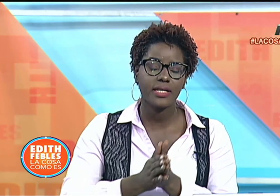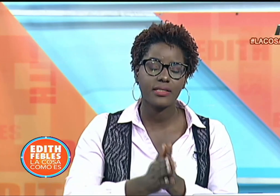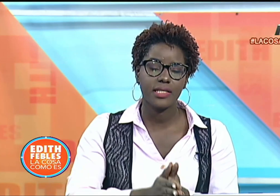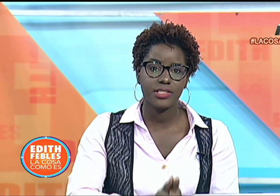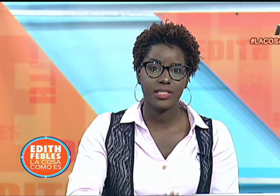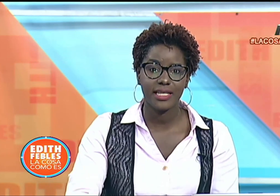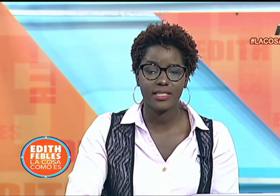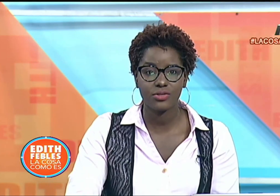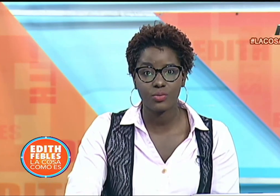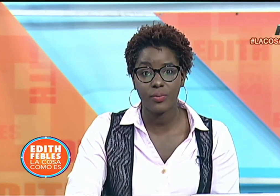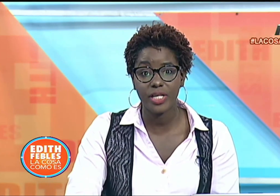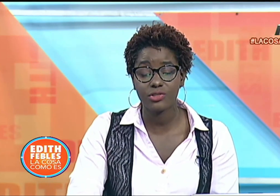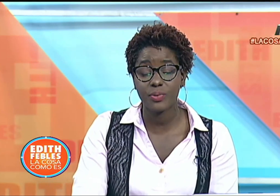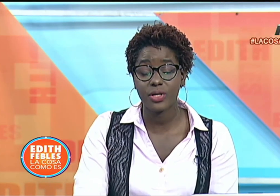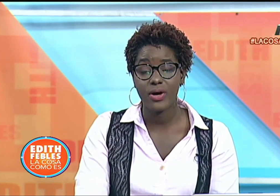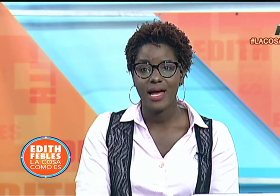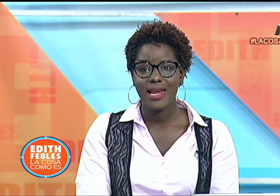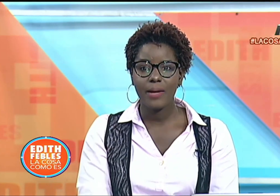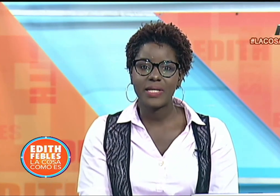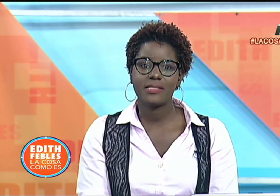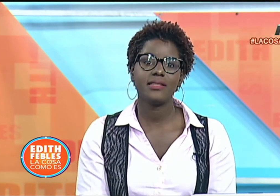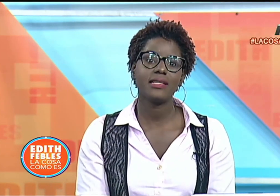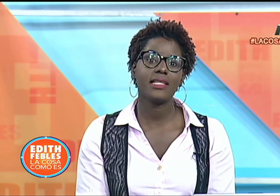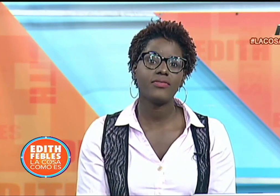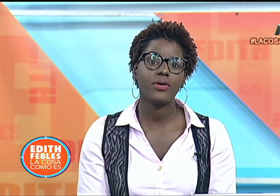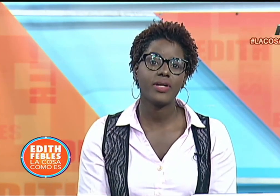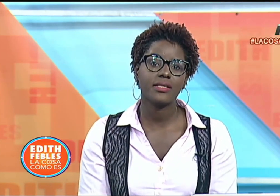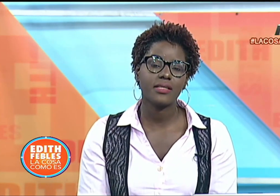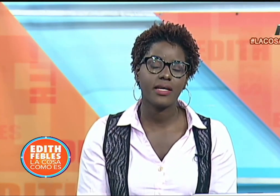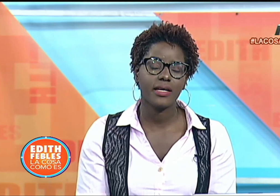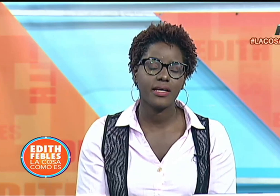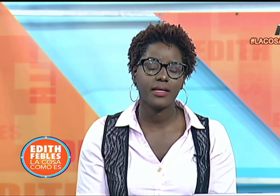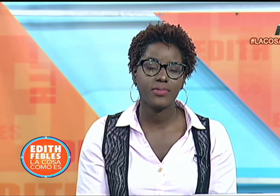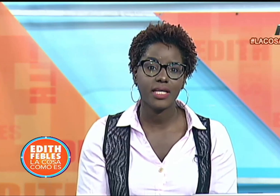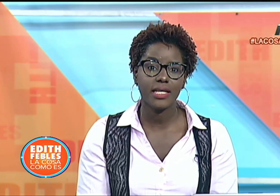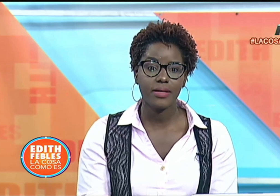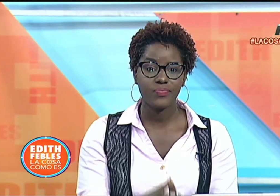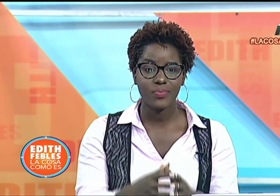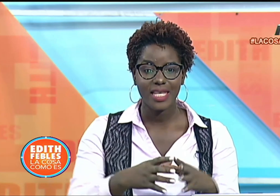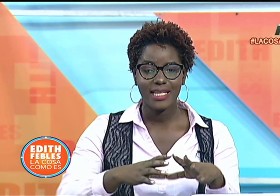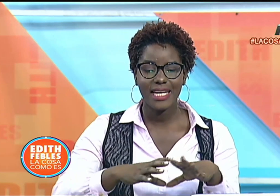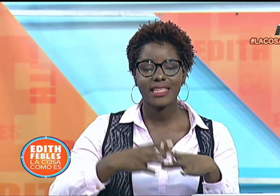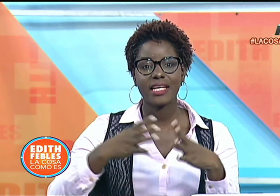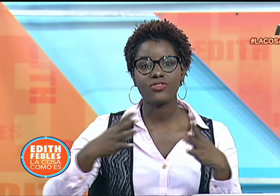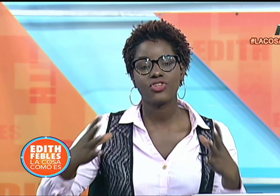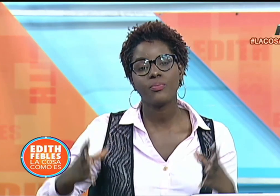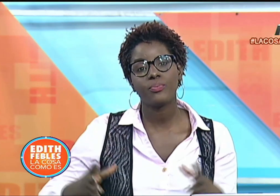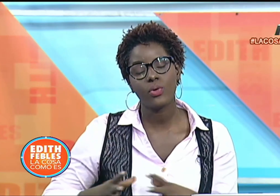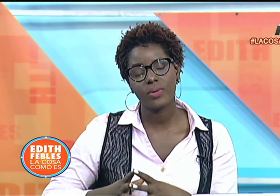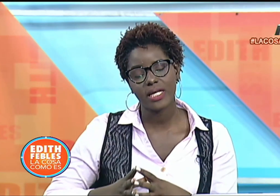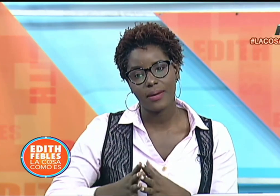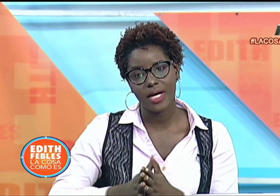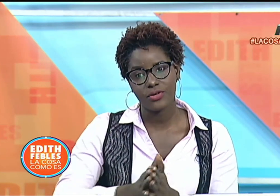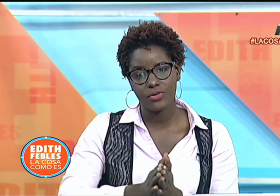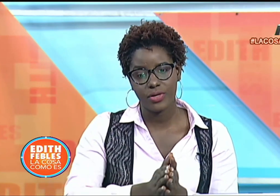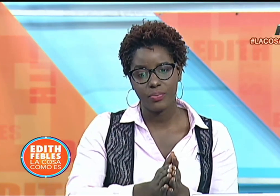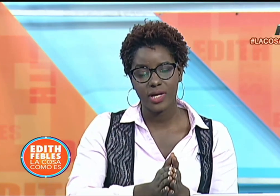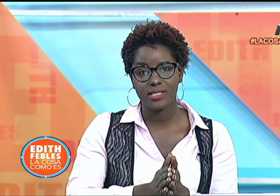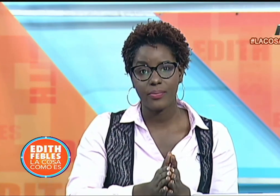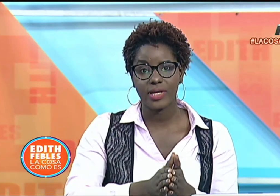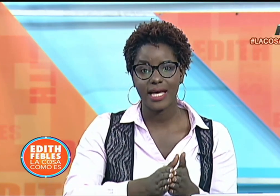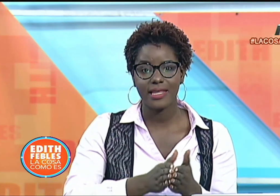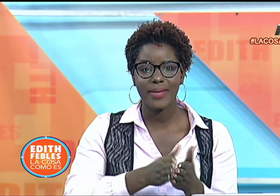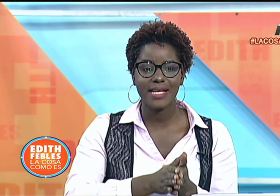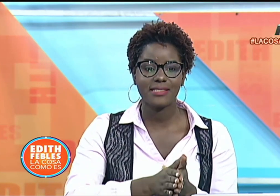joven que tiene Chile en estos momentos, pero la presidencia de Boric tiene la atención pública mayor